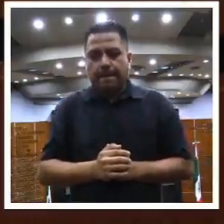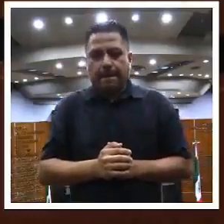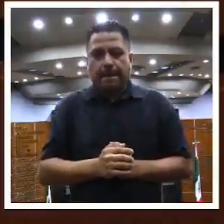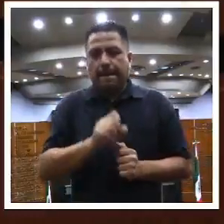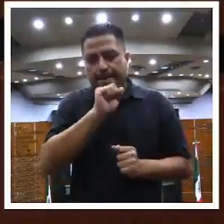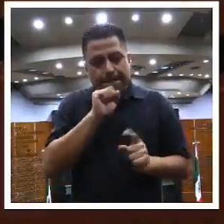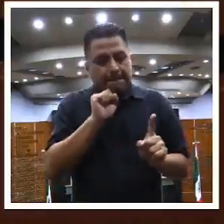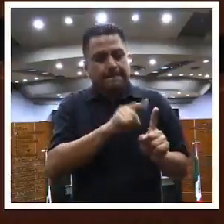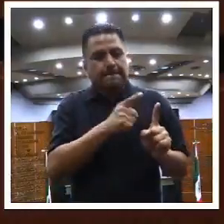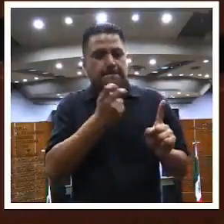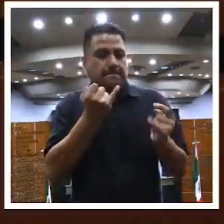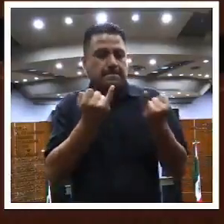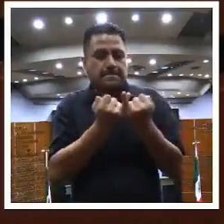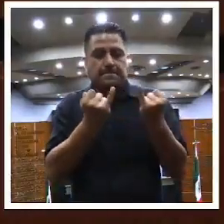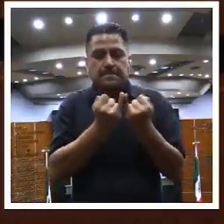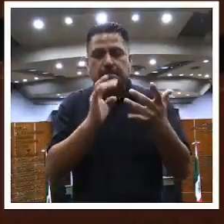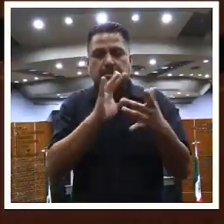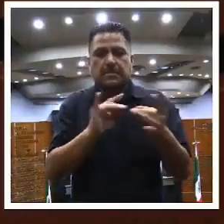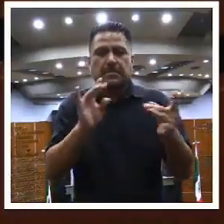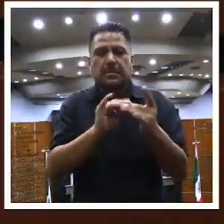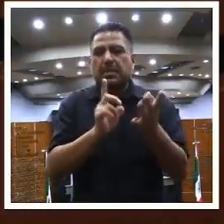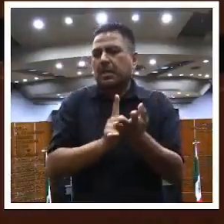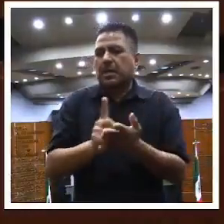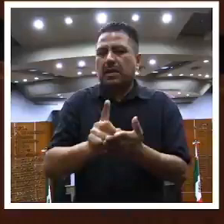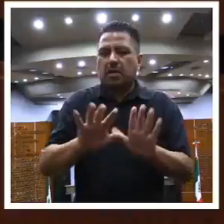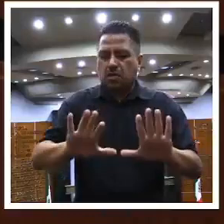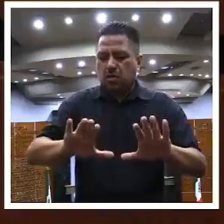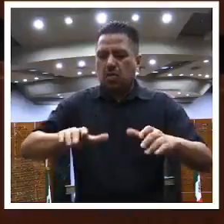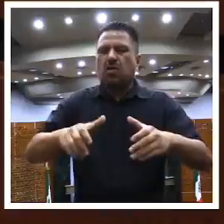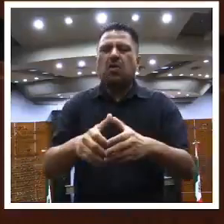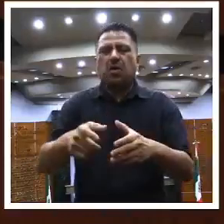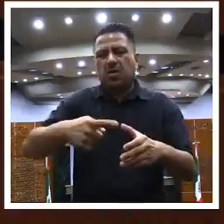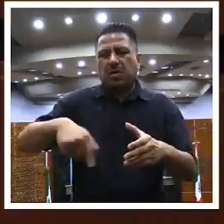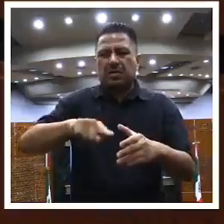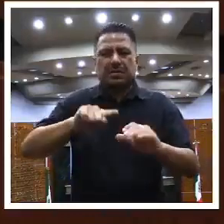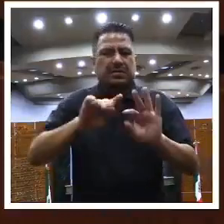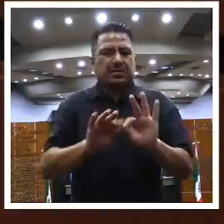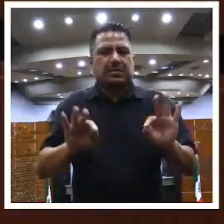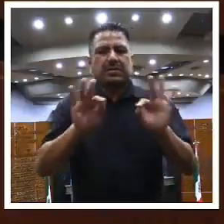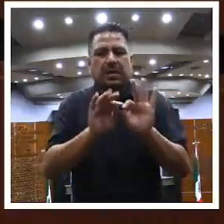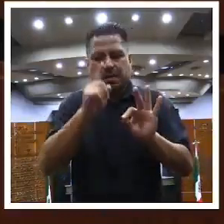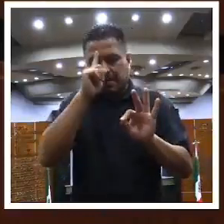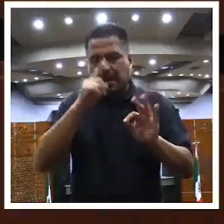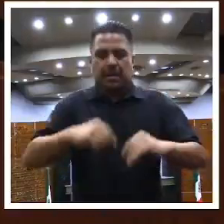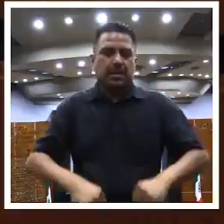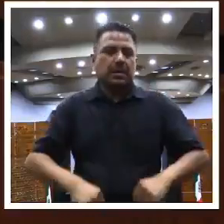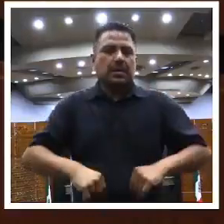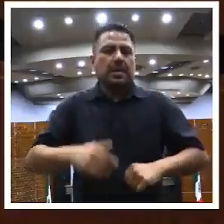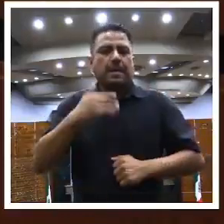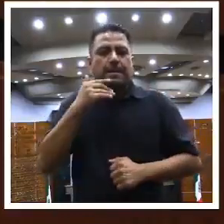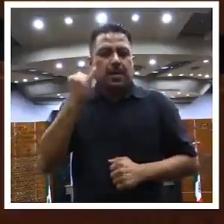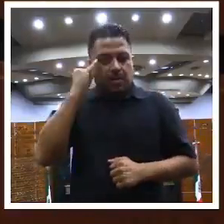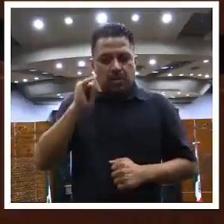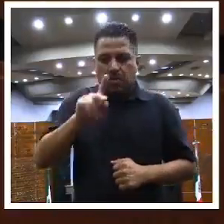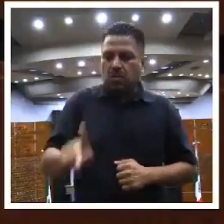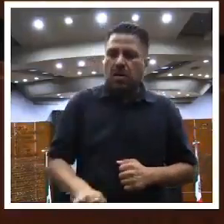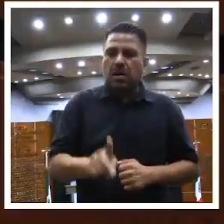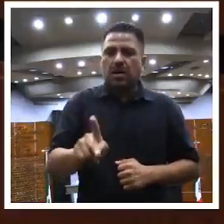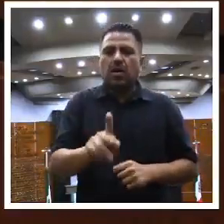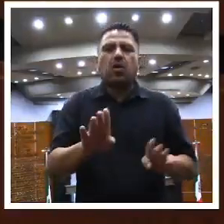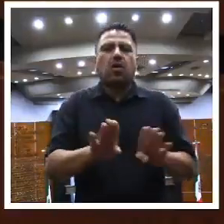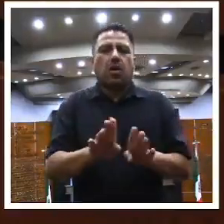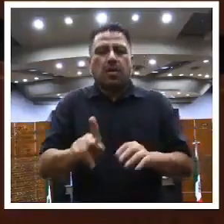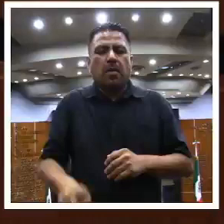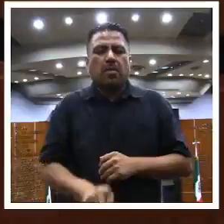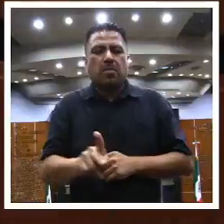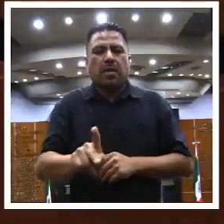La misma declaración contiene una serie de derechos colectivos fundamentales para la supervivencia de los pueblos indígenas como